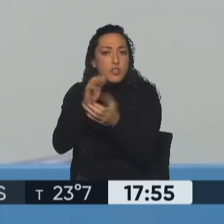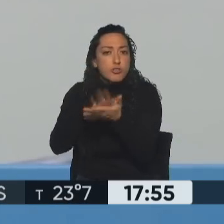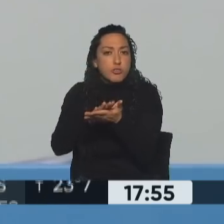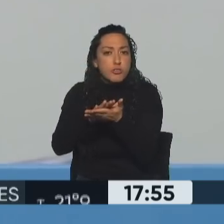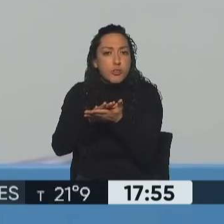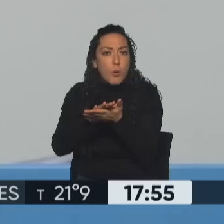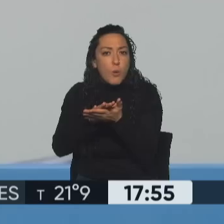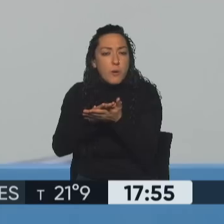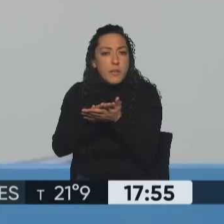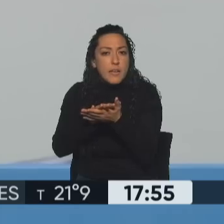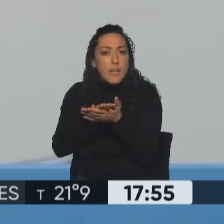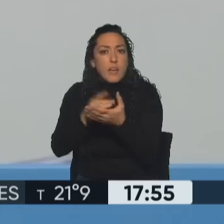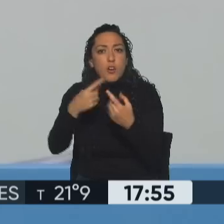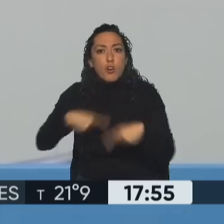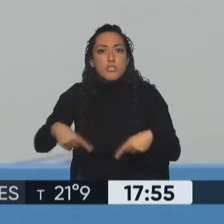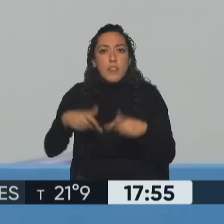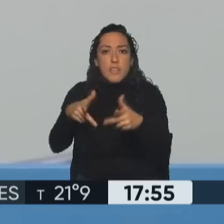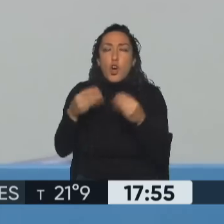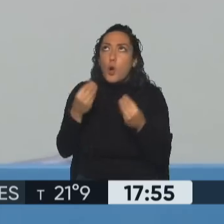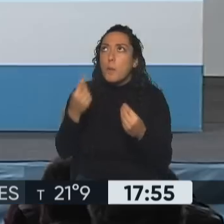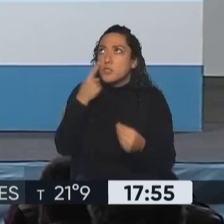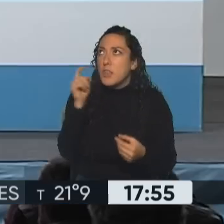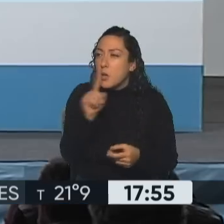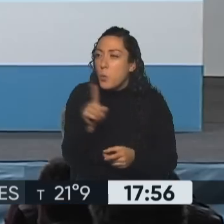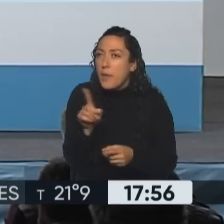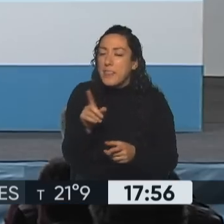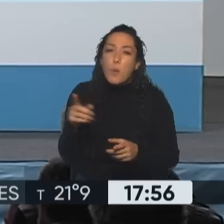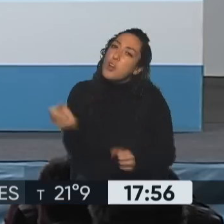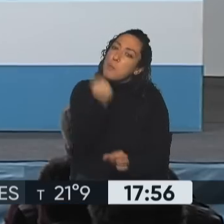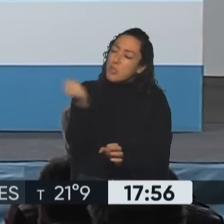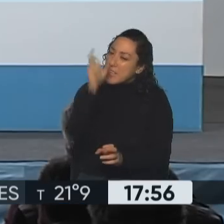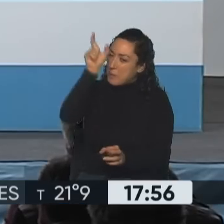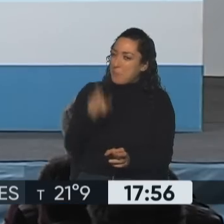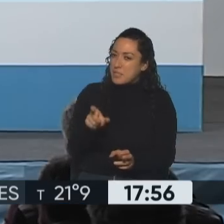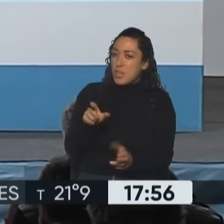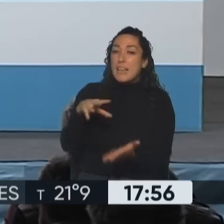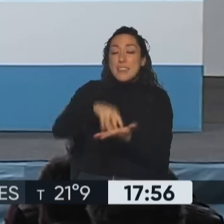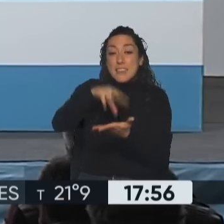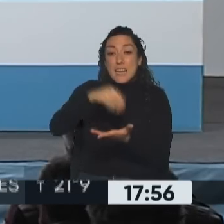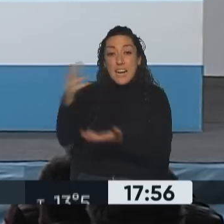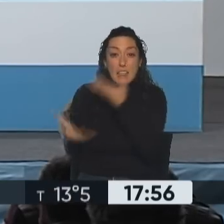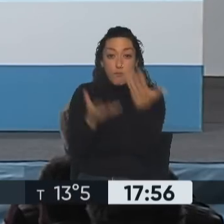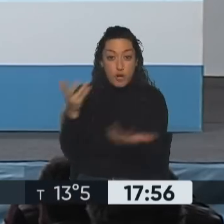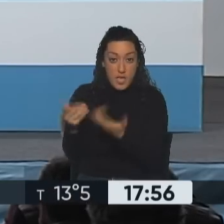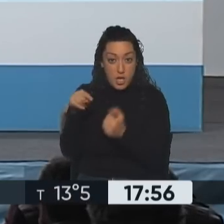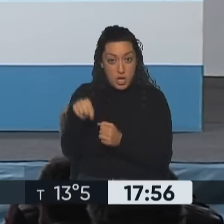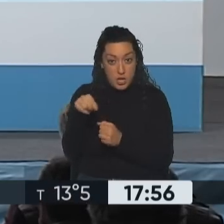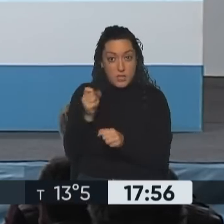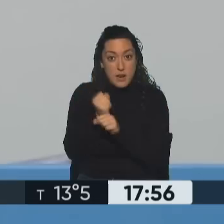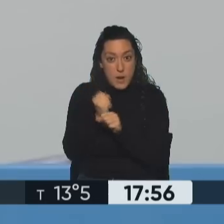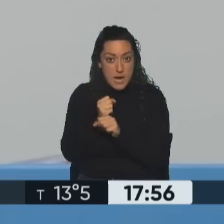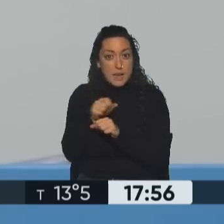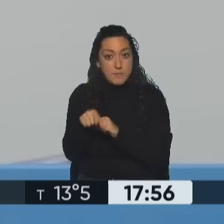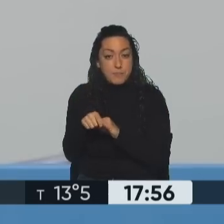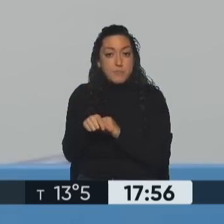artefactos. Bueno, a ver cómo lo puedo decir para que no se den cuenta. Bueno, es muy importante. Tienen Tierra del Fuego, vamos a decirlo así. En Tierra del Fuego que